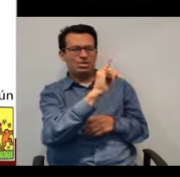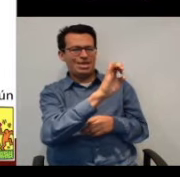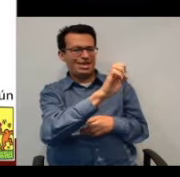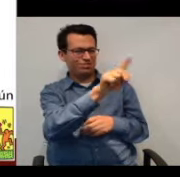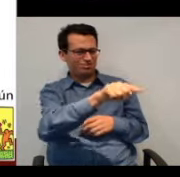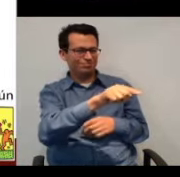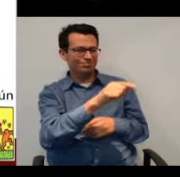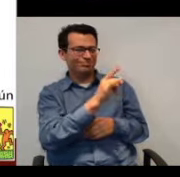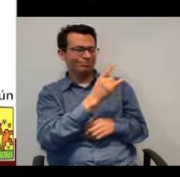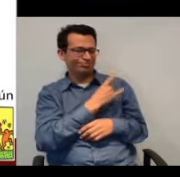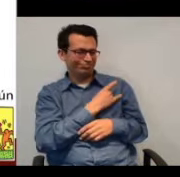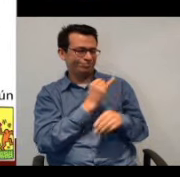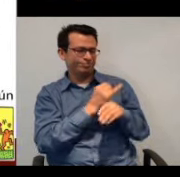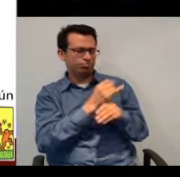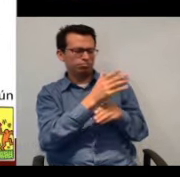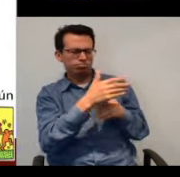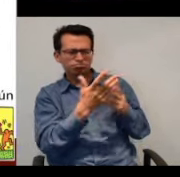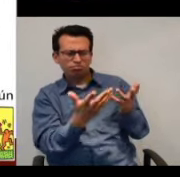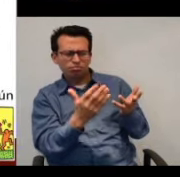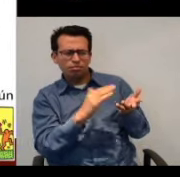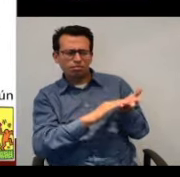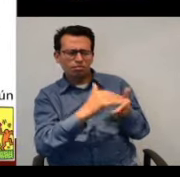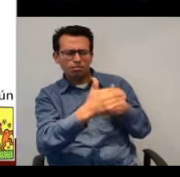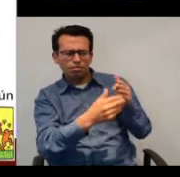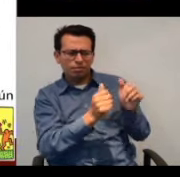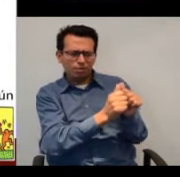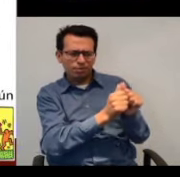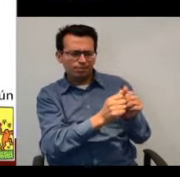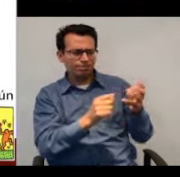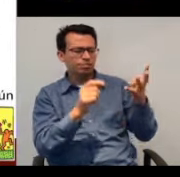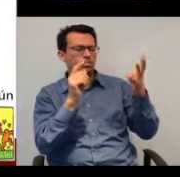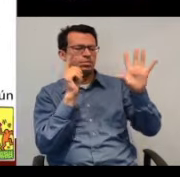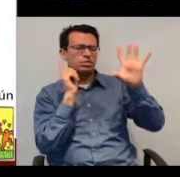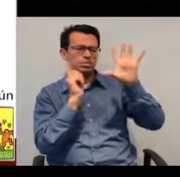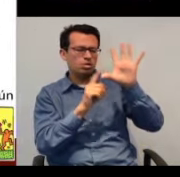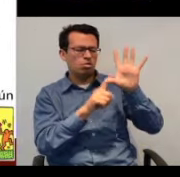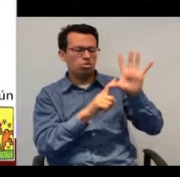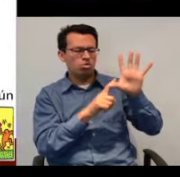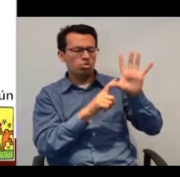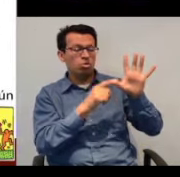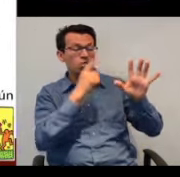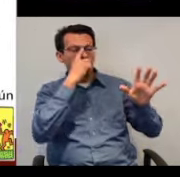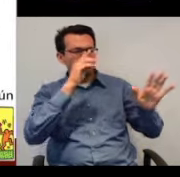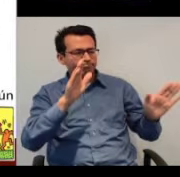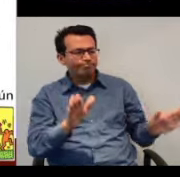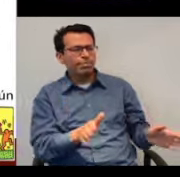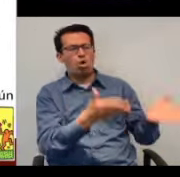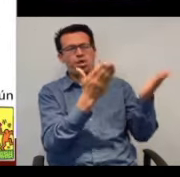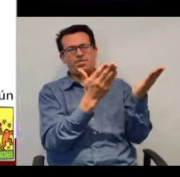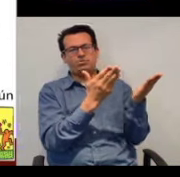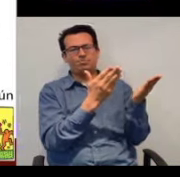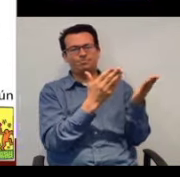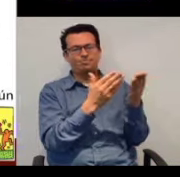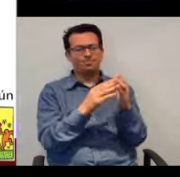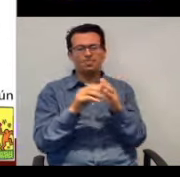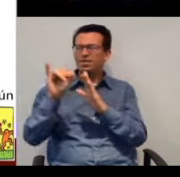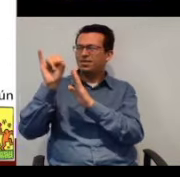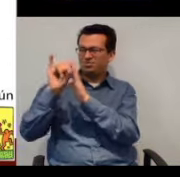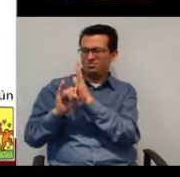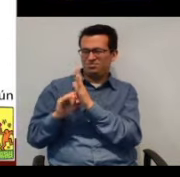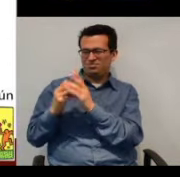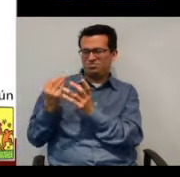comunidades académicas. Y el quinto es definir acciones de mejoramiento. El índice no puede ser visto simplemente como una encuesta. El